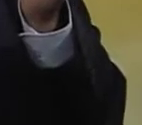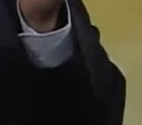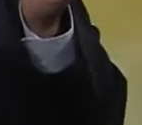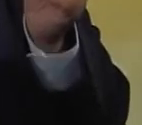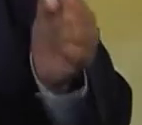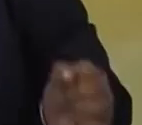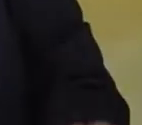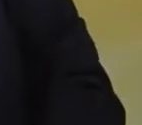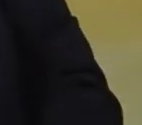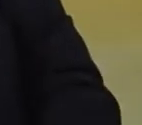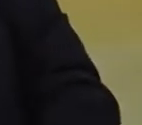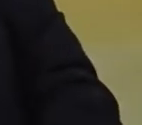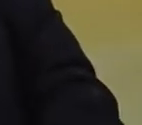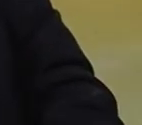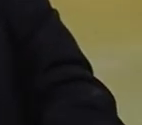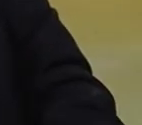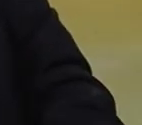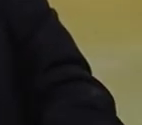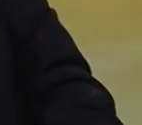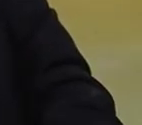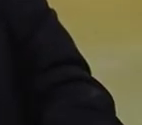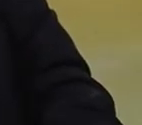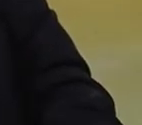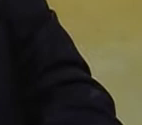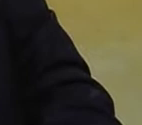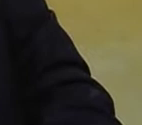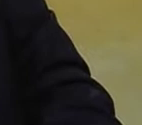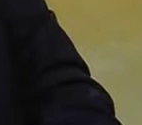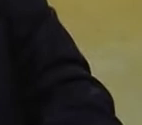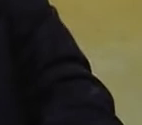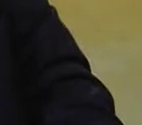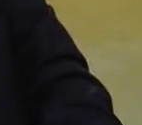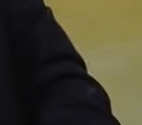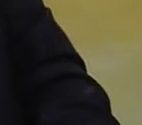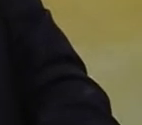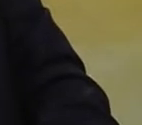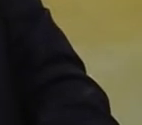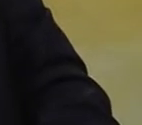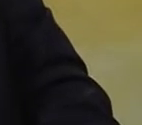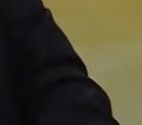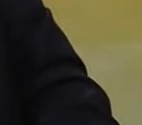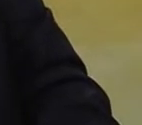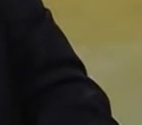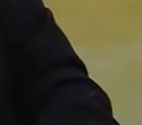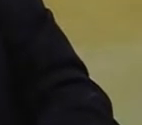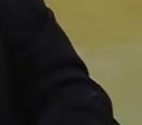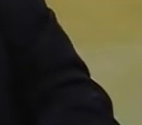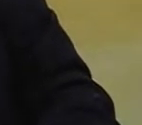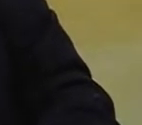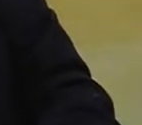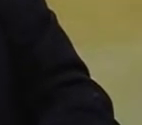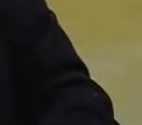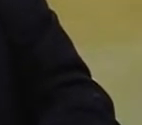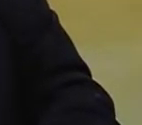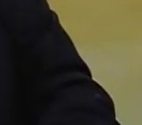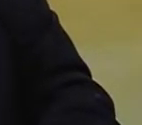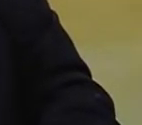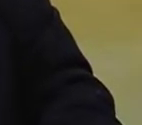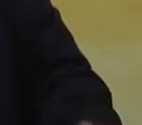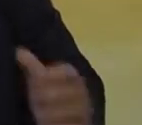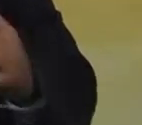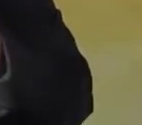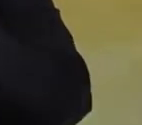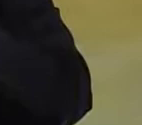hombre semblanza de León vio la cara de Daniel diferente porque la cara del creyente tiene que ser